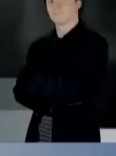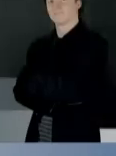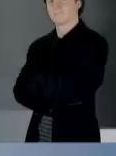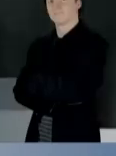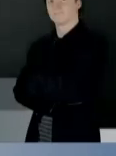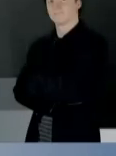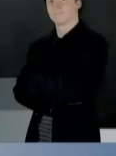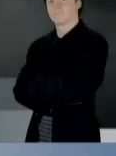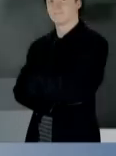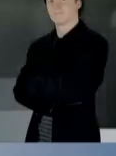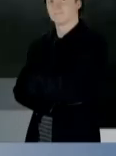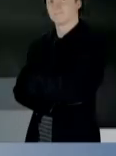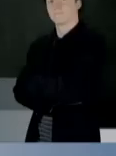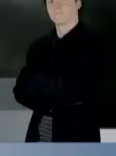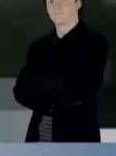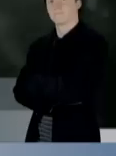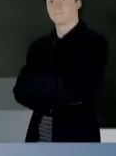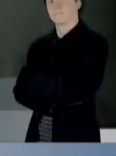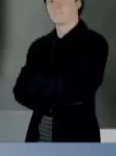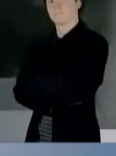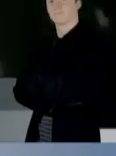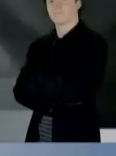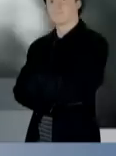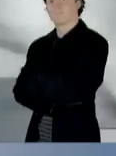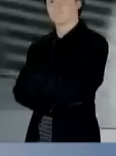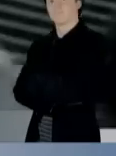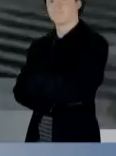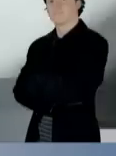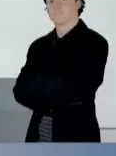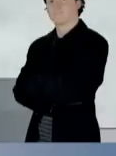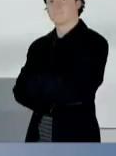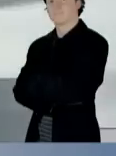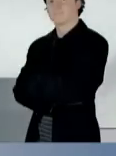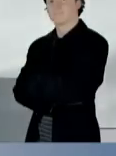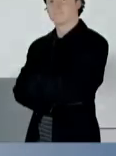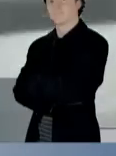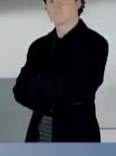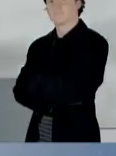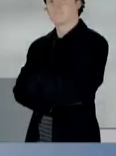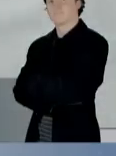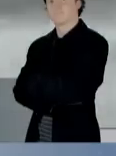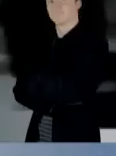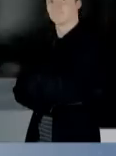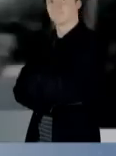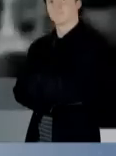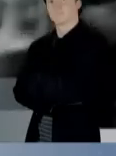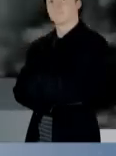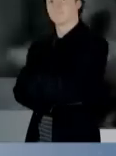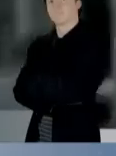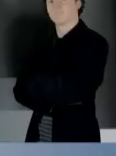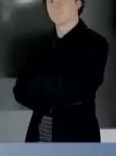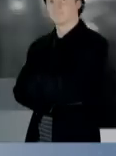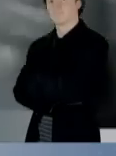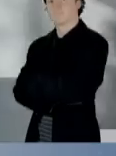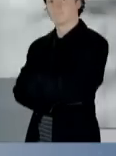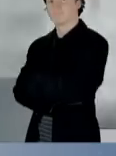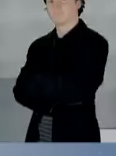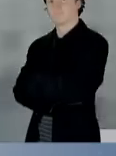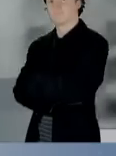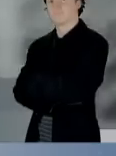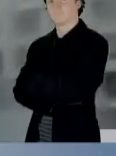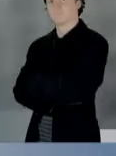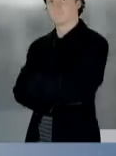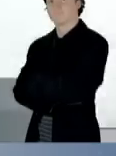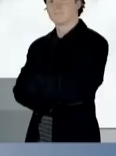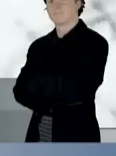mencionaba como ya están criticando algo que ni siquiera ha sido redactado ni siquiera se saben los detalles sobre esta declaración no por supuesto es que